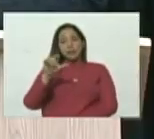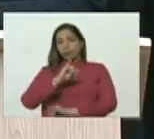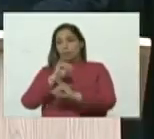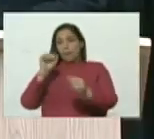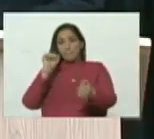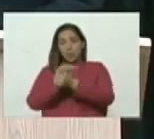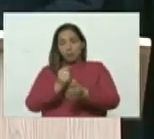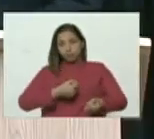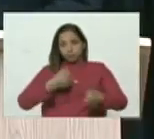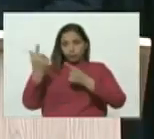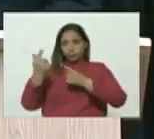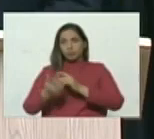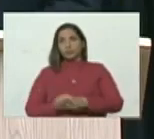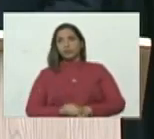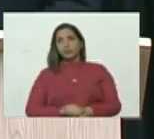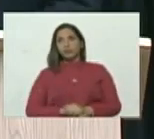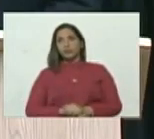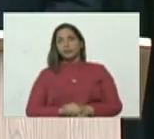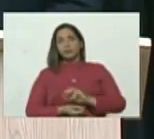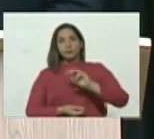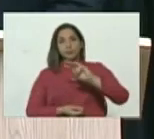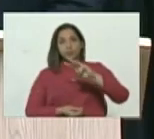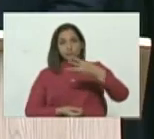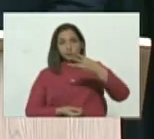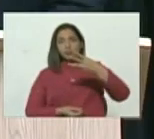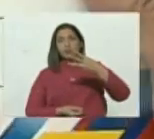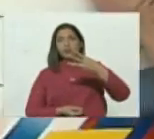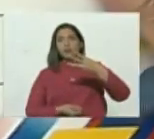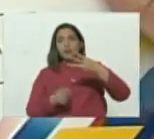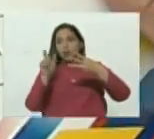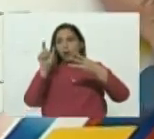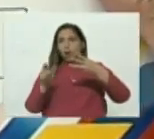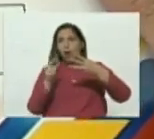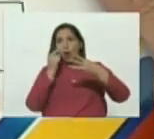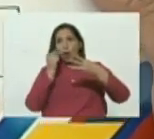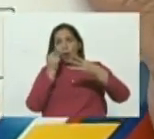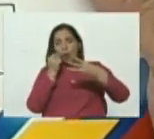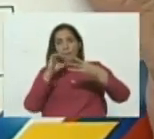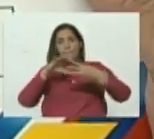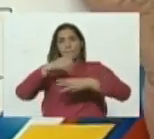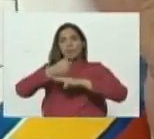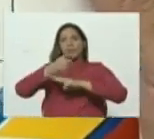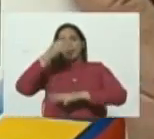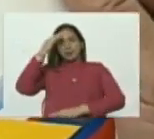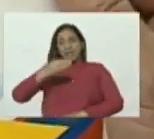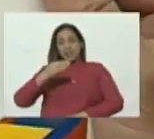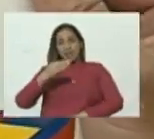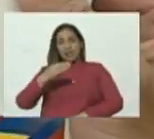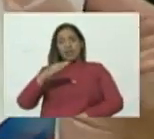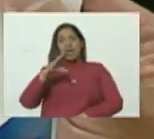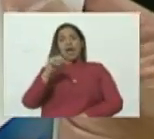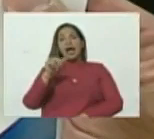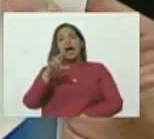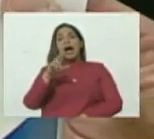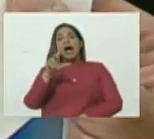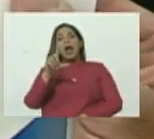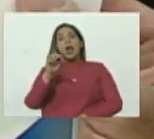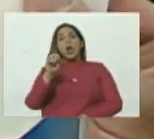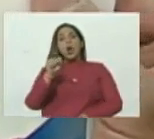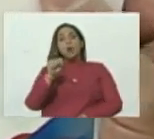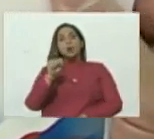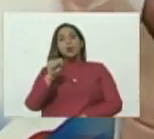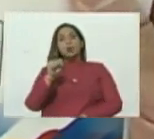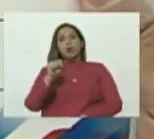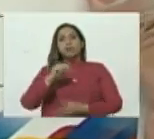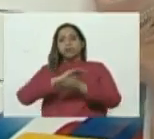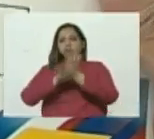capturado. Al que el tío, alias Limardo, le desgració la vida, al primer teniente Carlos Eduardo Lozada Saavedra, responsable de la toma de la